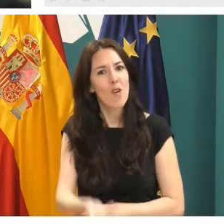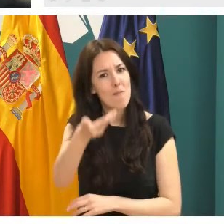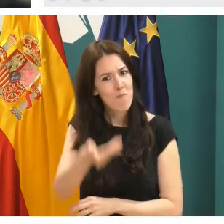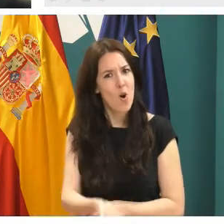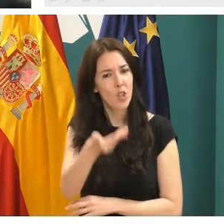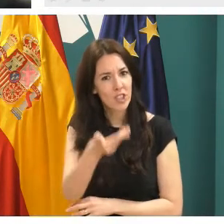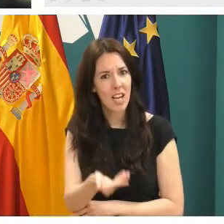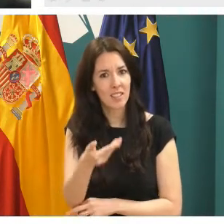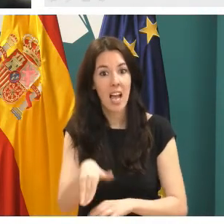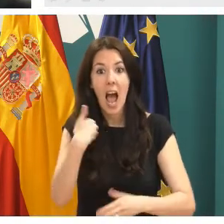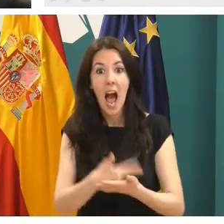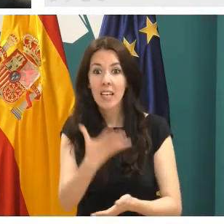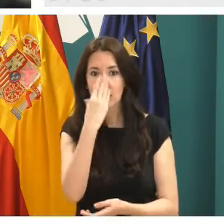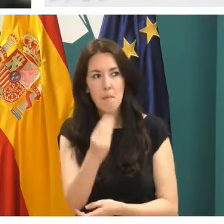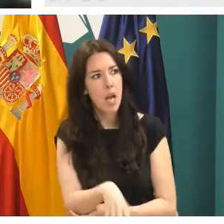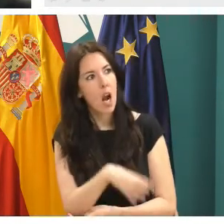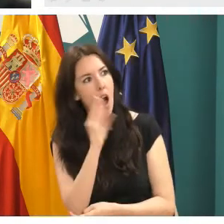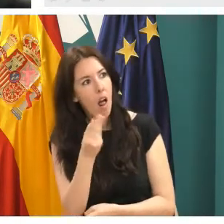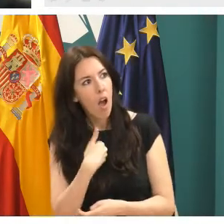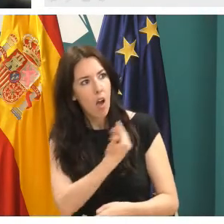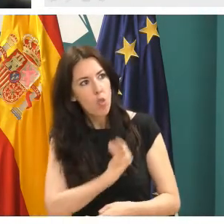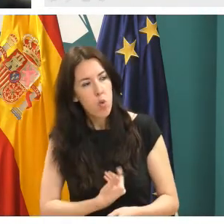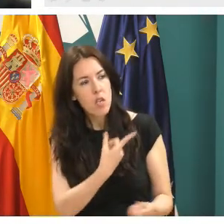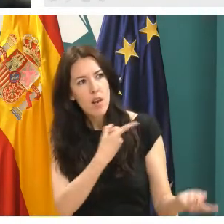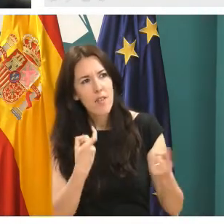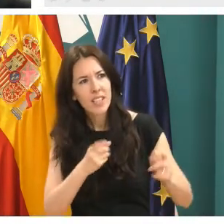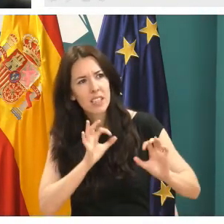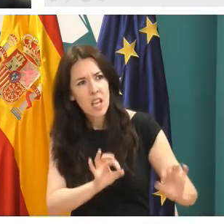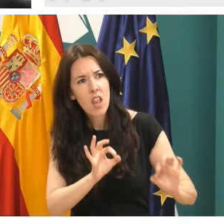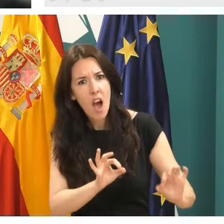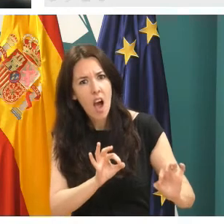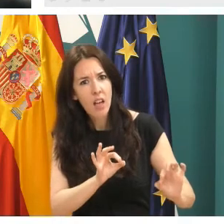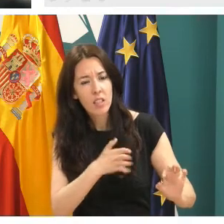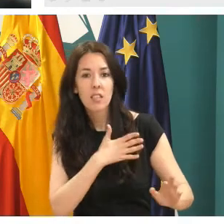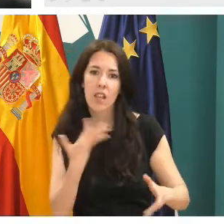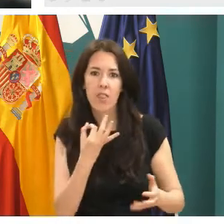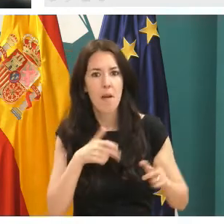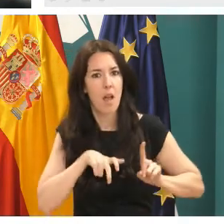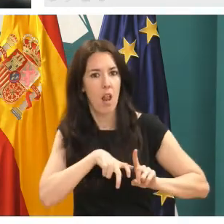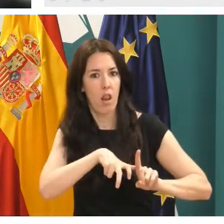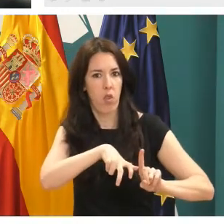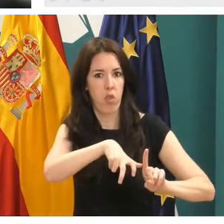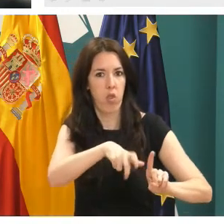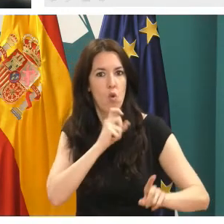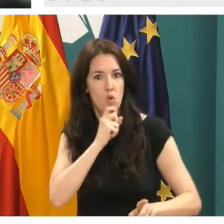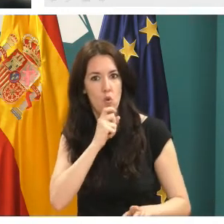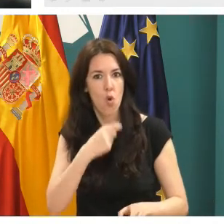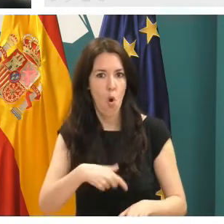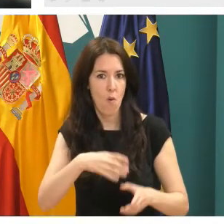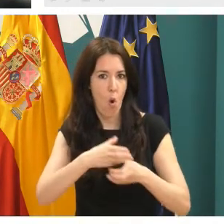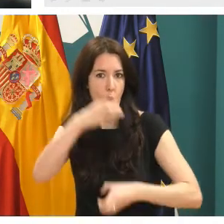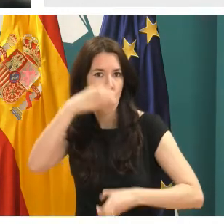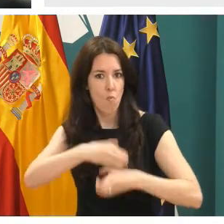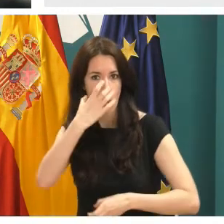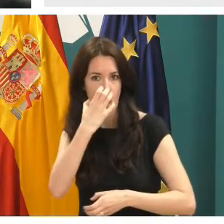importantes, y en este caso hasta el perro ha entendido que esta niña tiene una necesidad particular y tiene que acompañarla llevando su bombona.